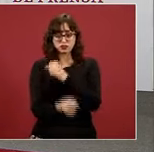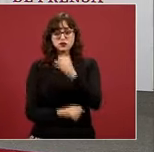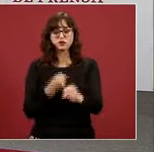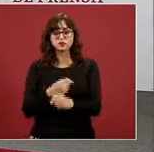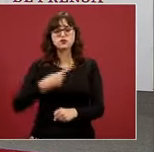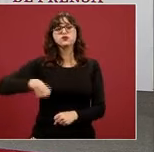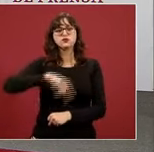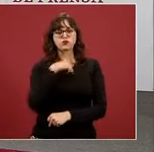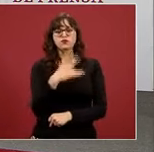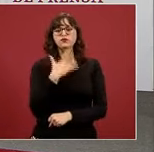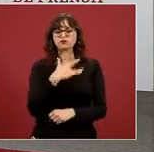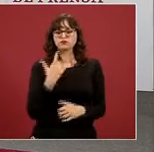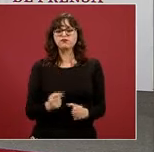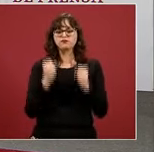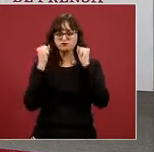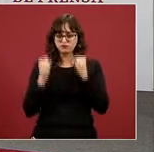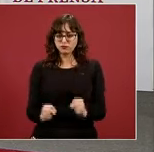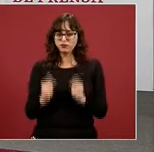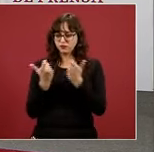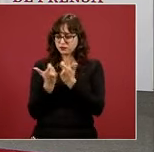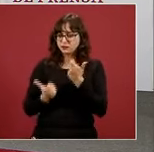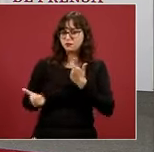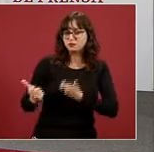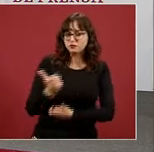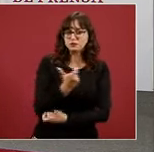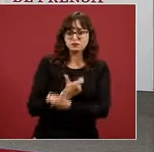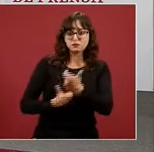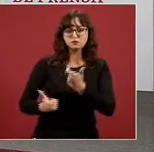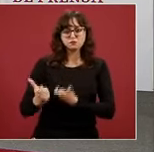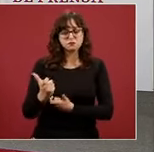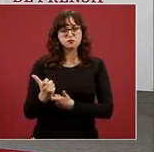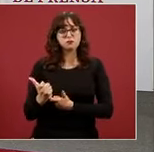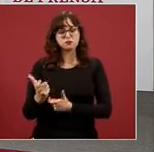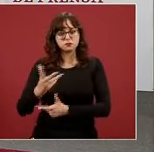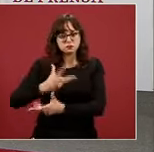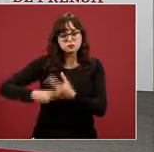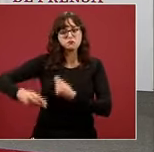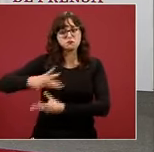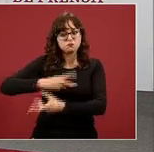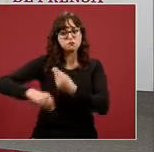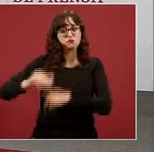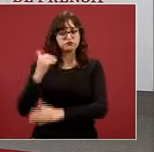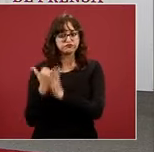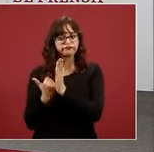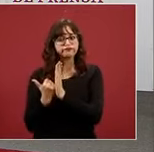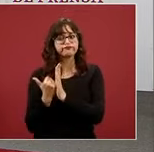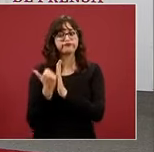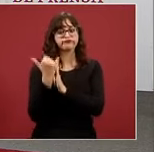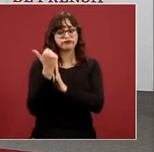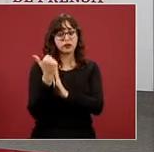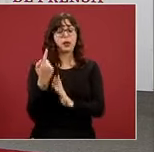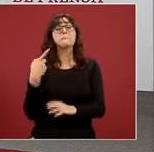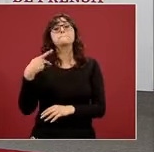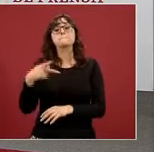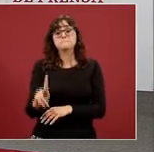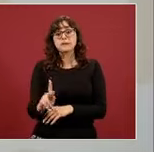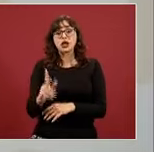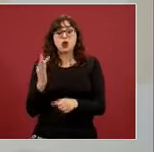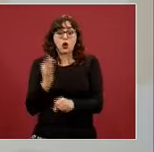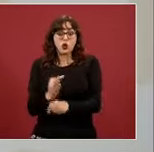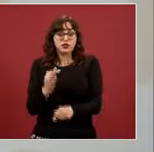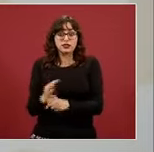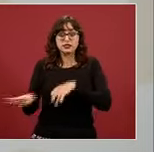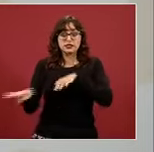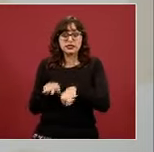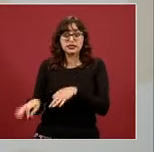seguros que la recuperación económica va en marcha, va en curso. Sin embargo, entre la caída del empleo y lo